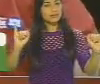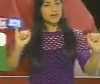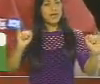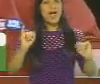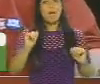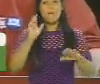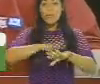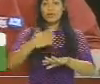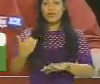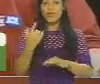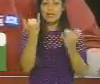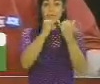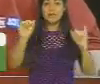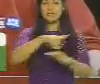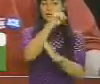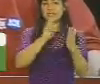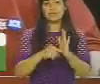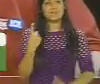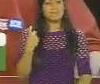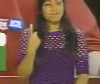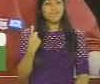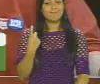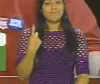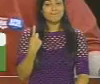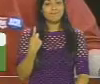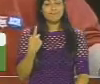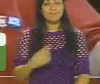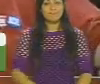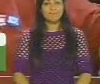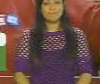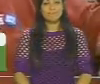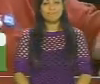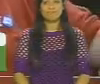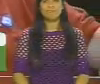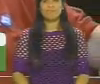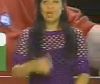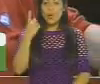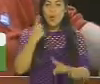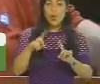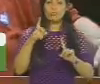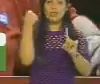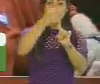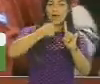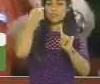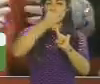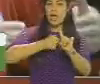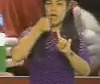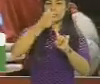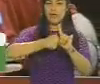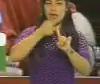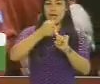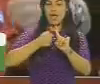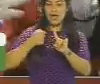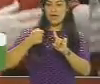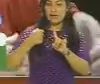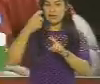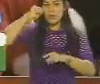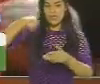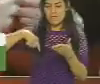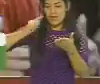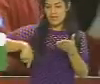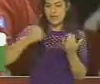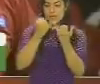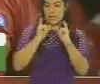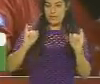La independencia no la hemos logrado todavía. Y en aquellas batallas que vinieron después de la firma del acta